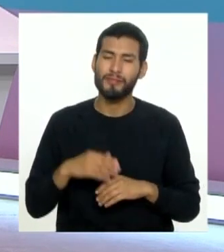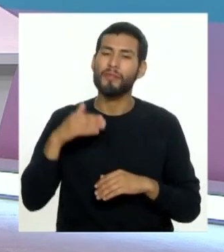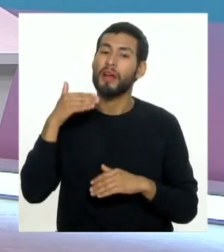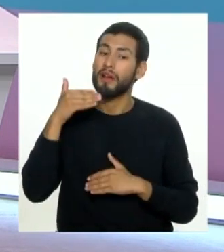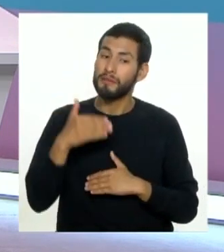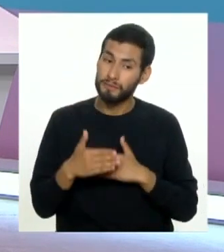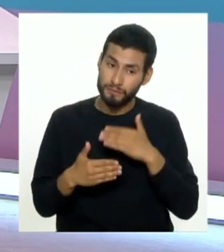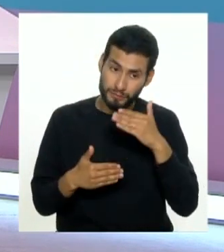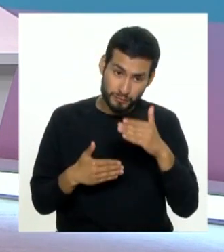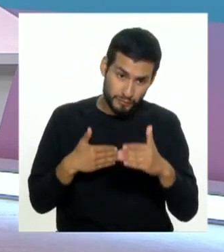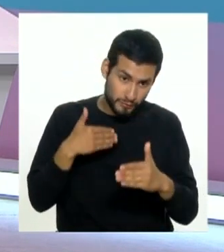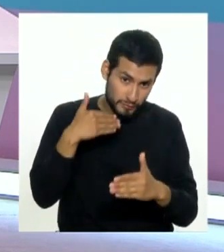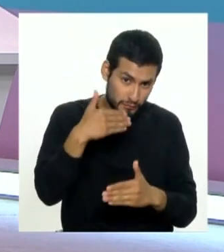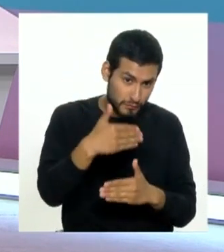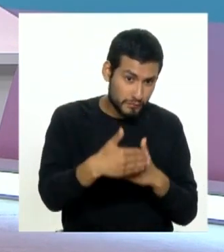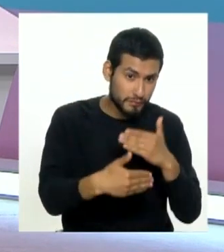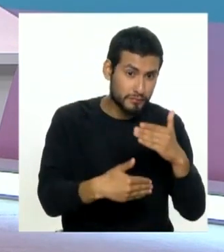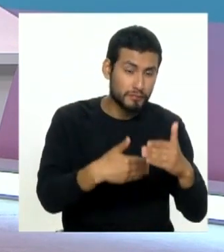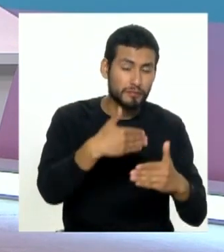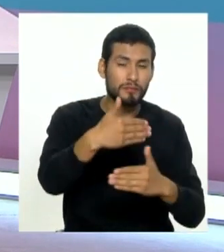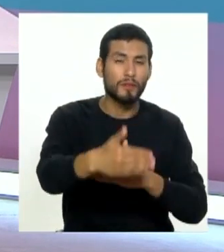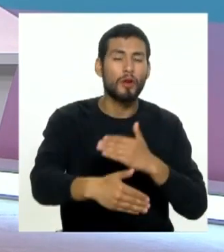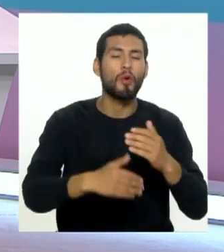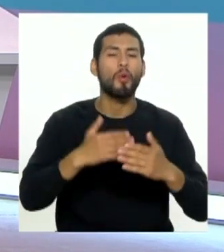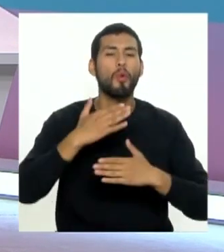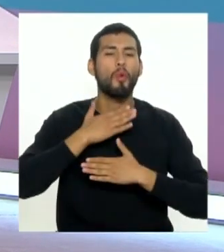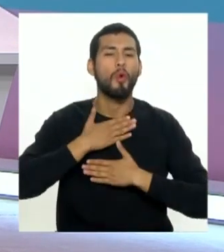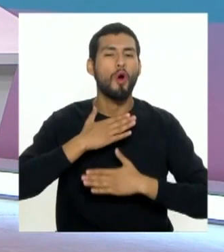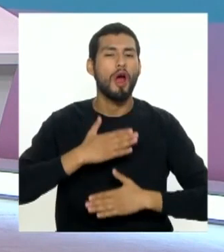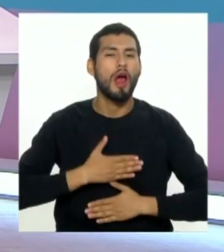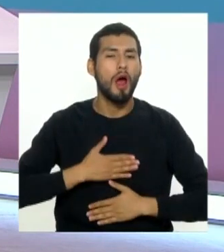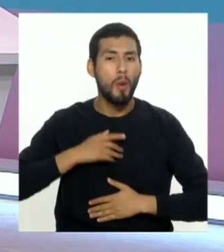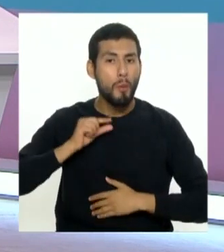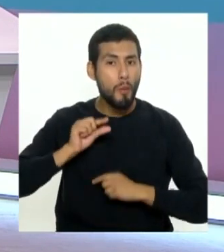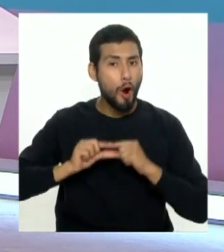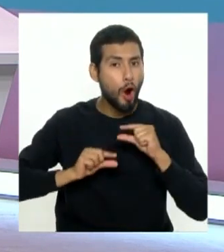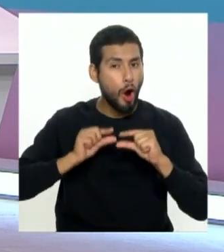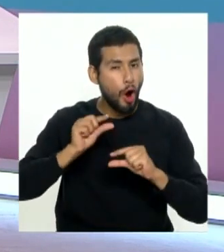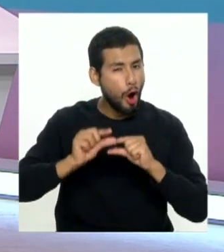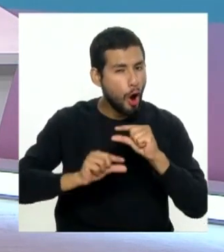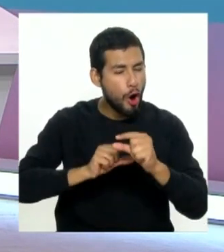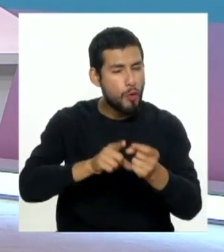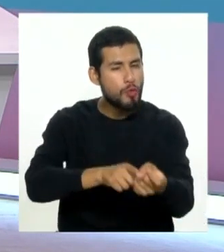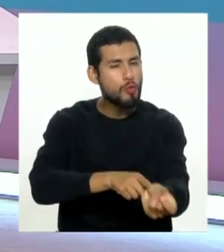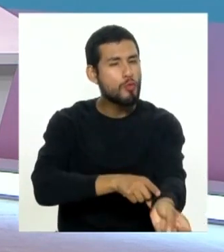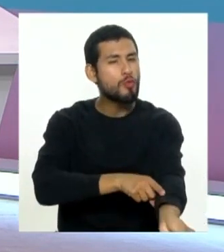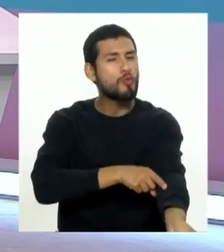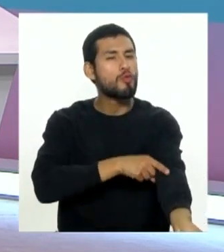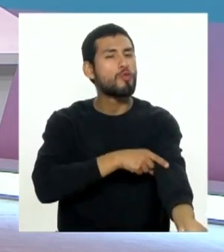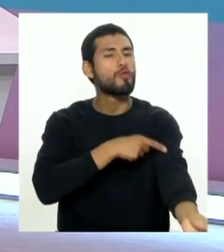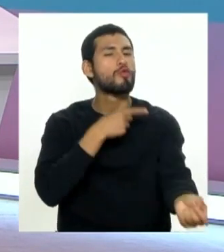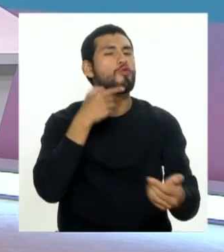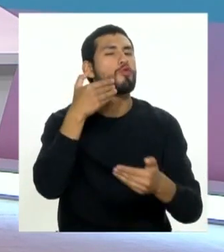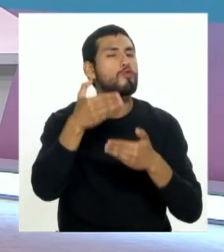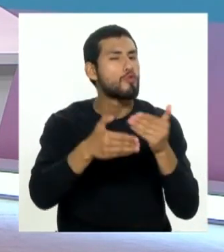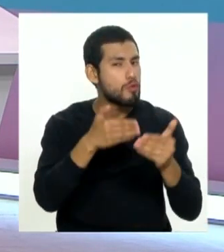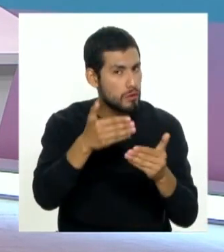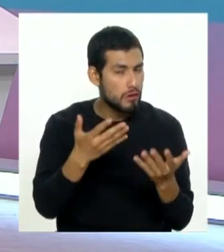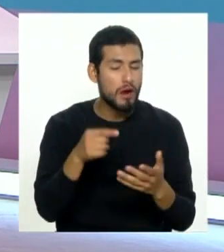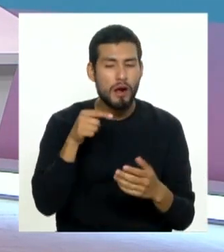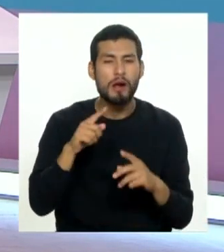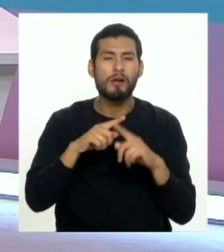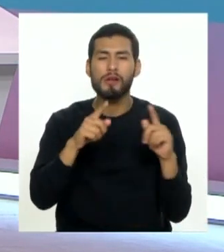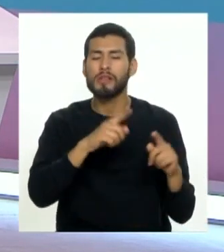tú tienes que ir acostumbrando al cuerpo a este nuevo tratamiento por las respuestas bioquímicas que